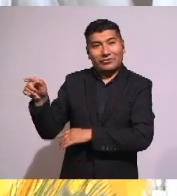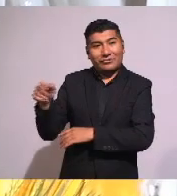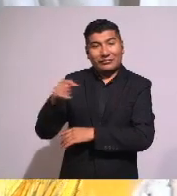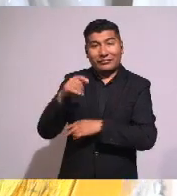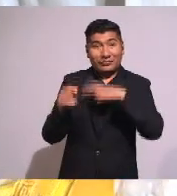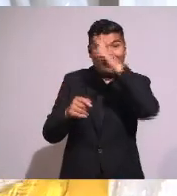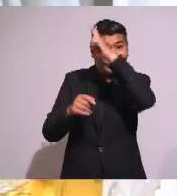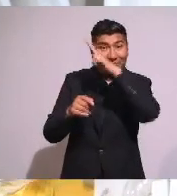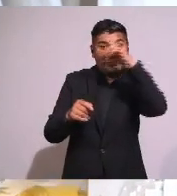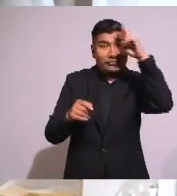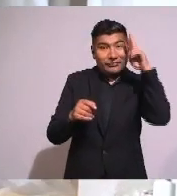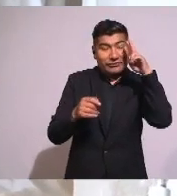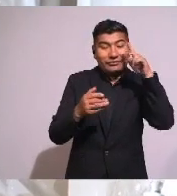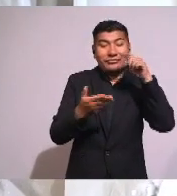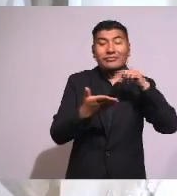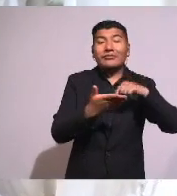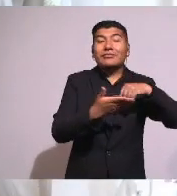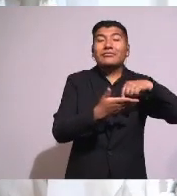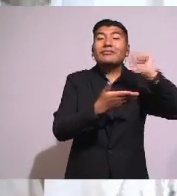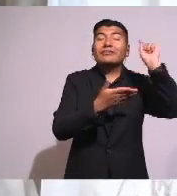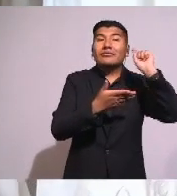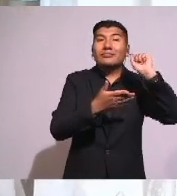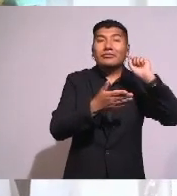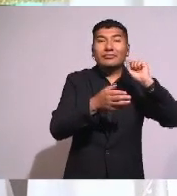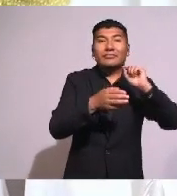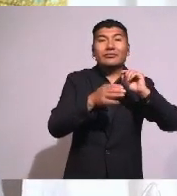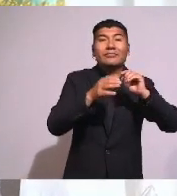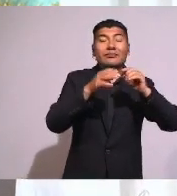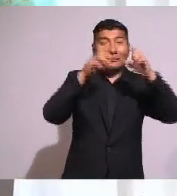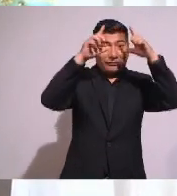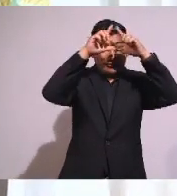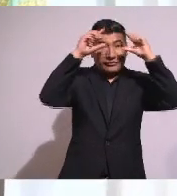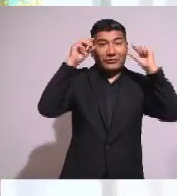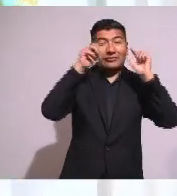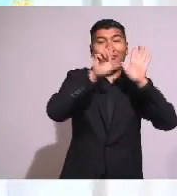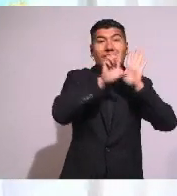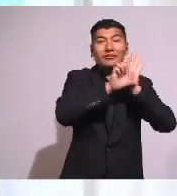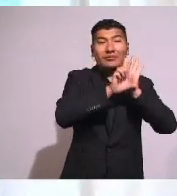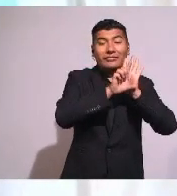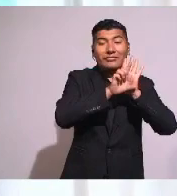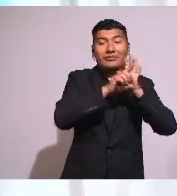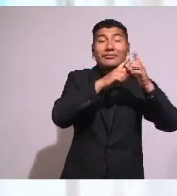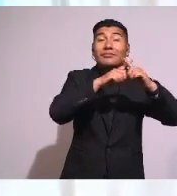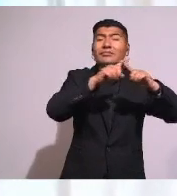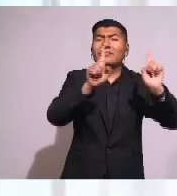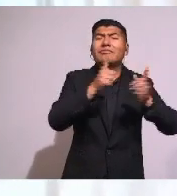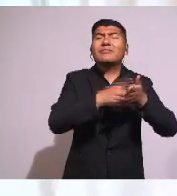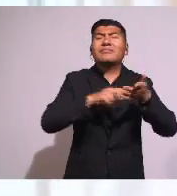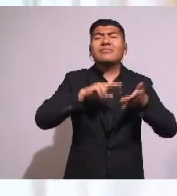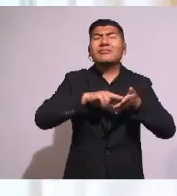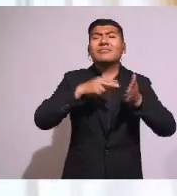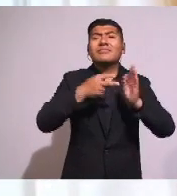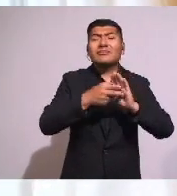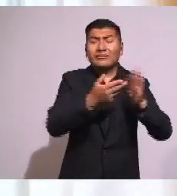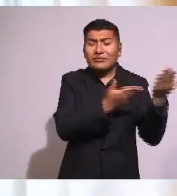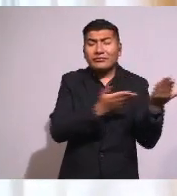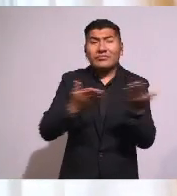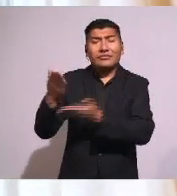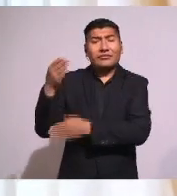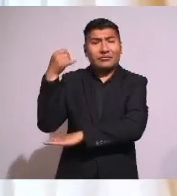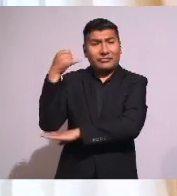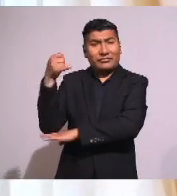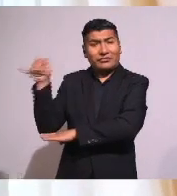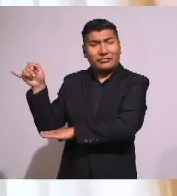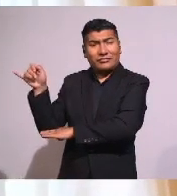Virgen está cumpliendo lo ordenado por la ley de Moisés. Pero, ¿qué significa llevarlo a